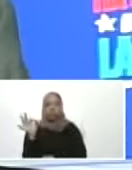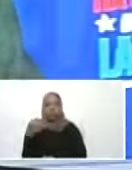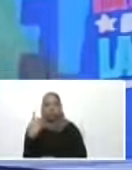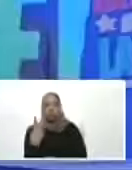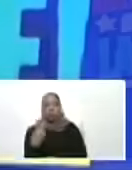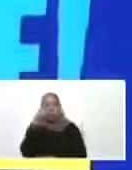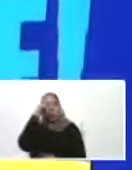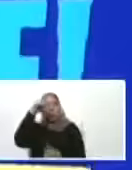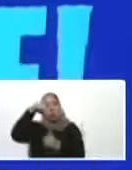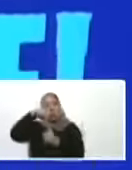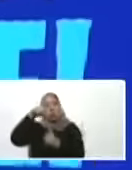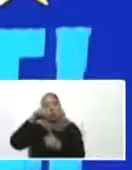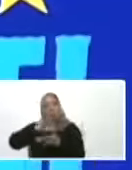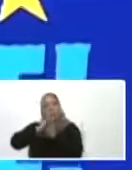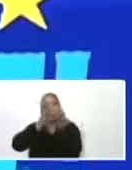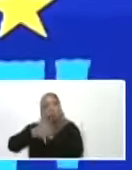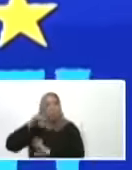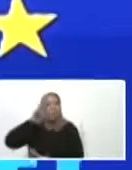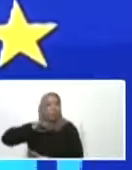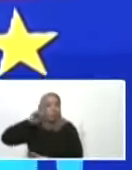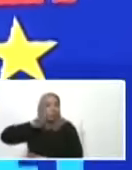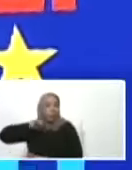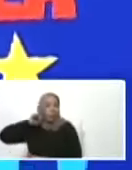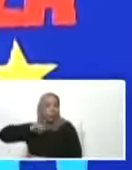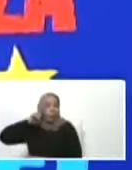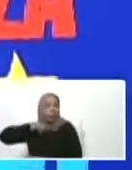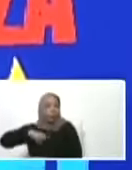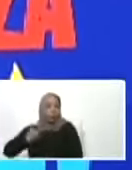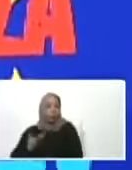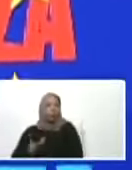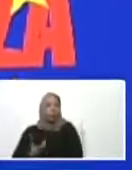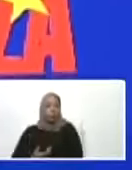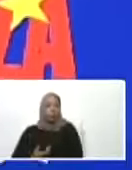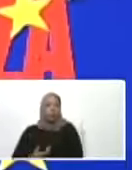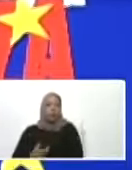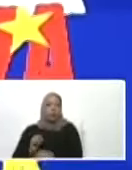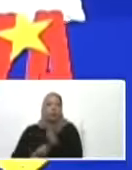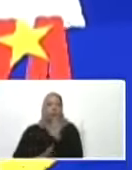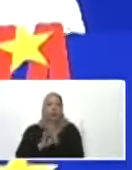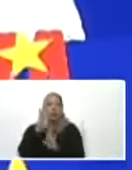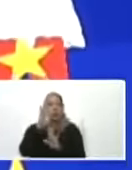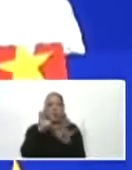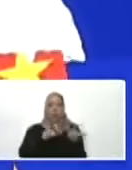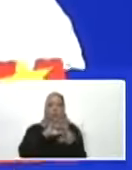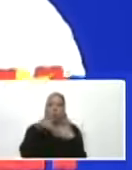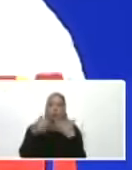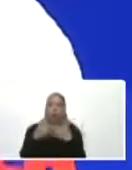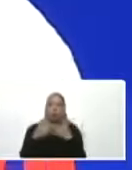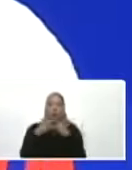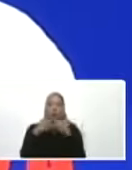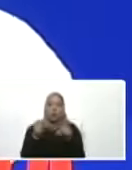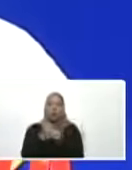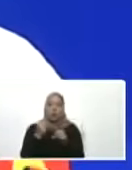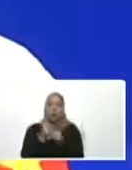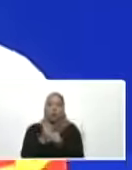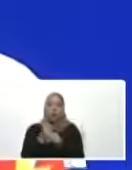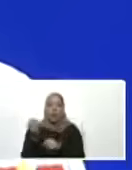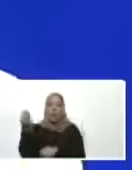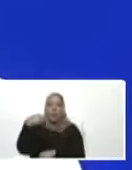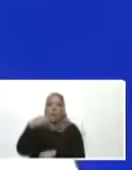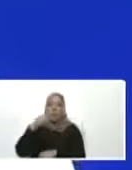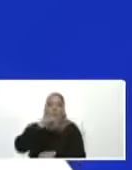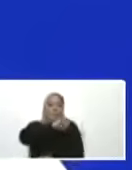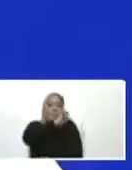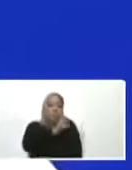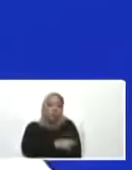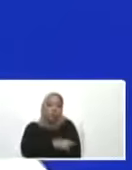propósitos: derrotar la mentira y desarrollar, desplegar la más